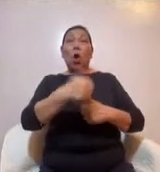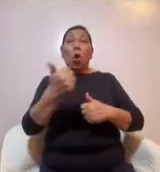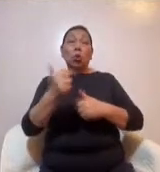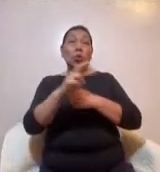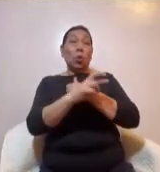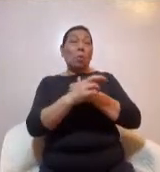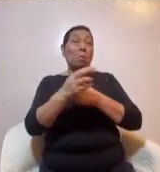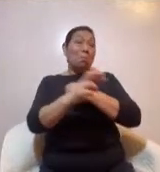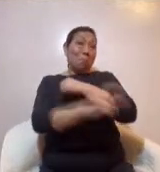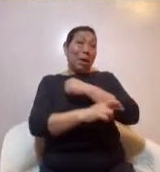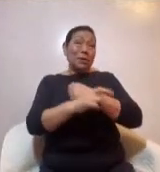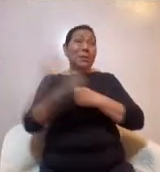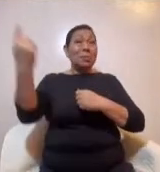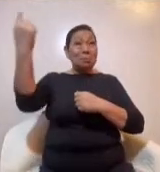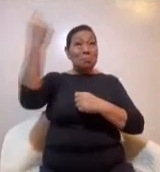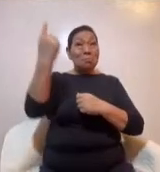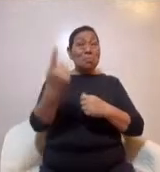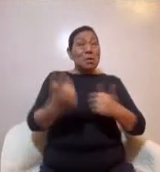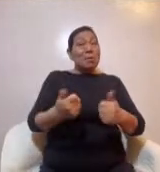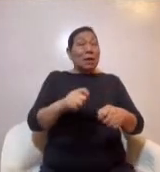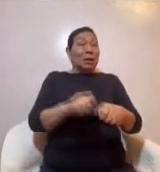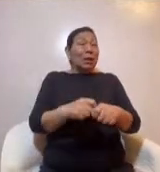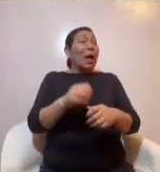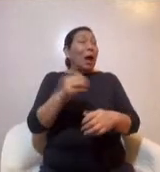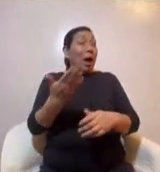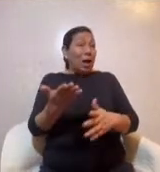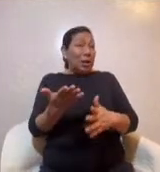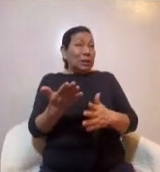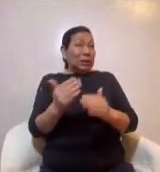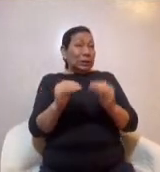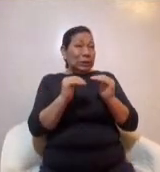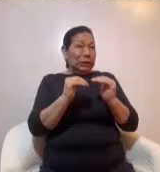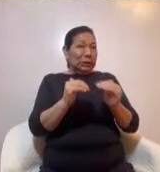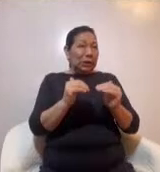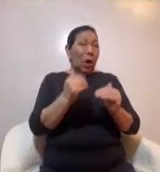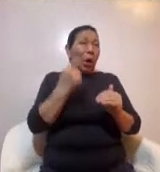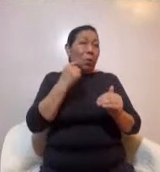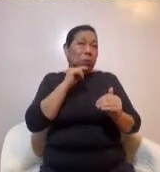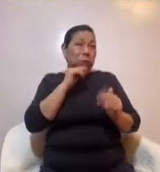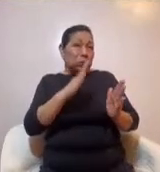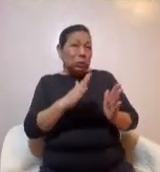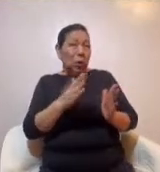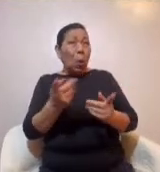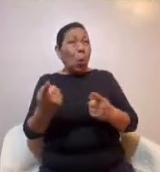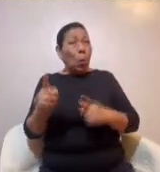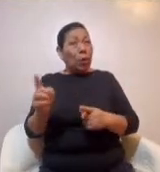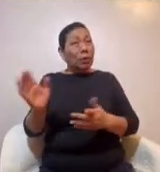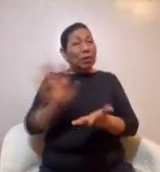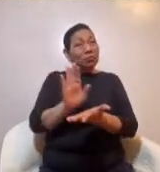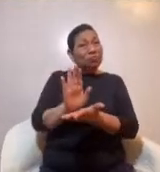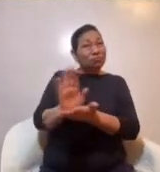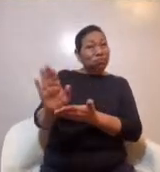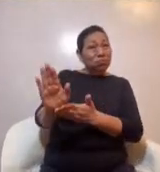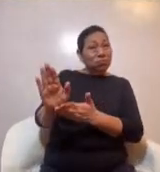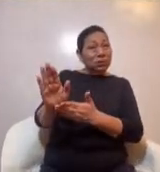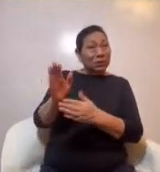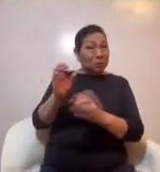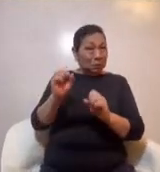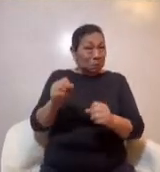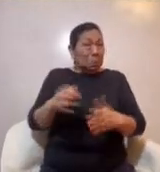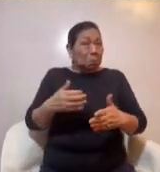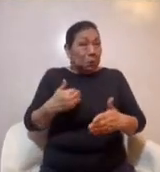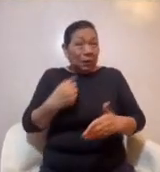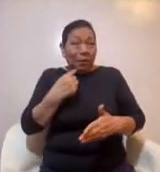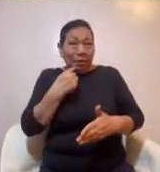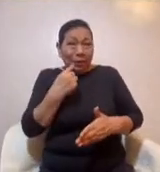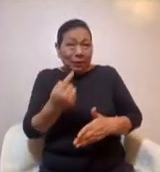se enfrentan a problemas específicos, es decir, hay un sesgo de género en inmigración